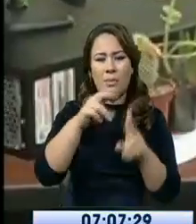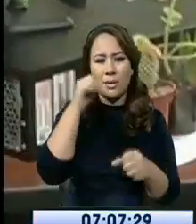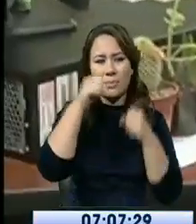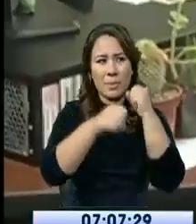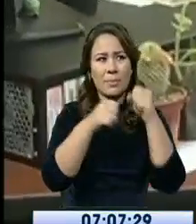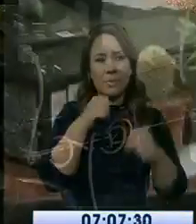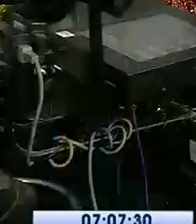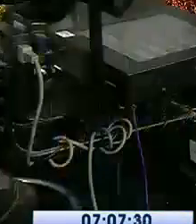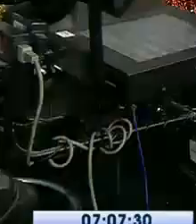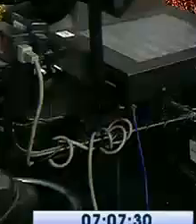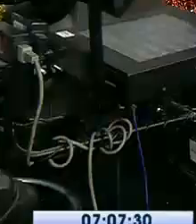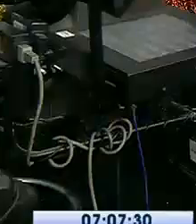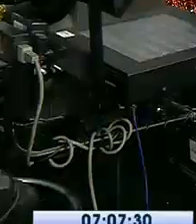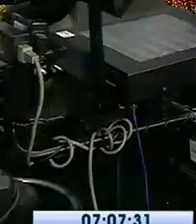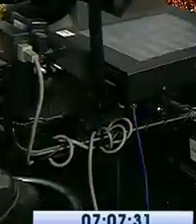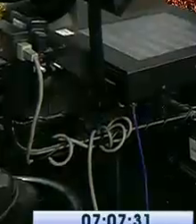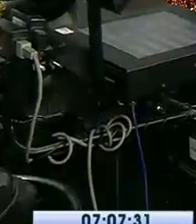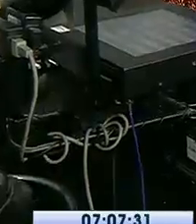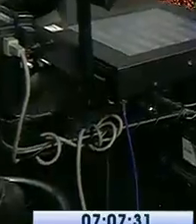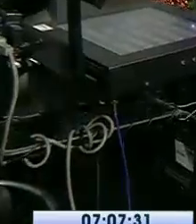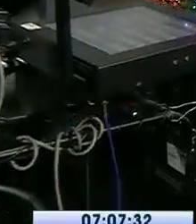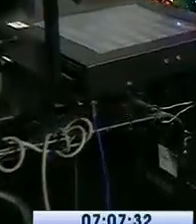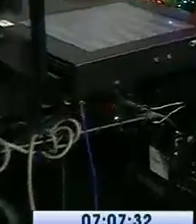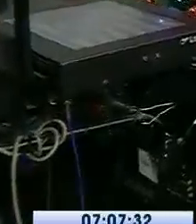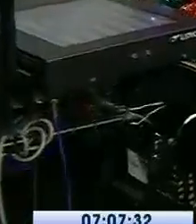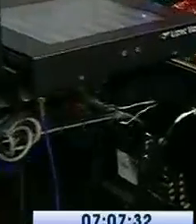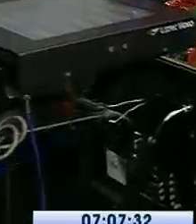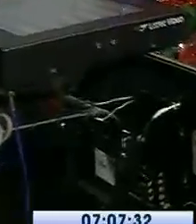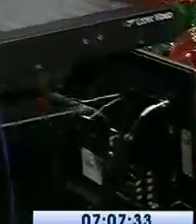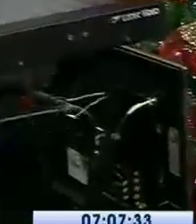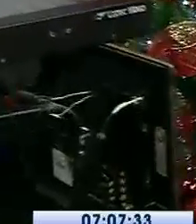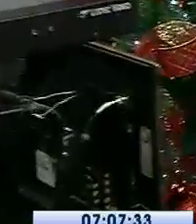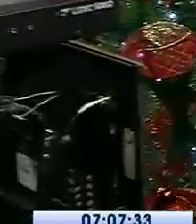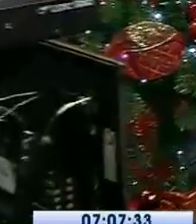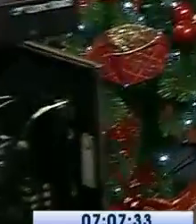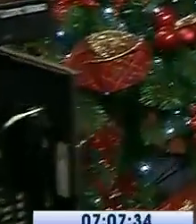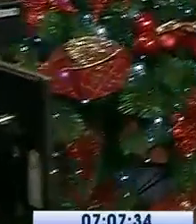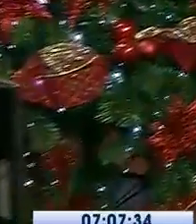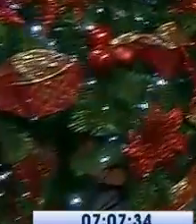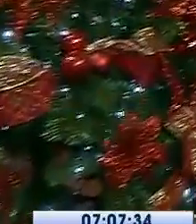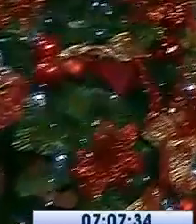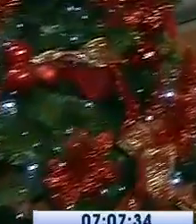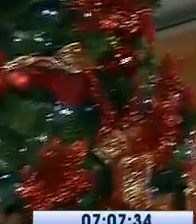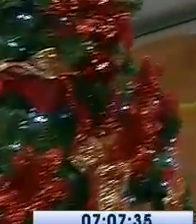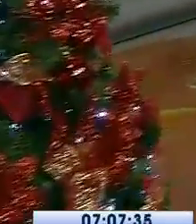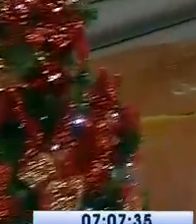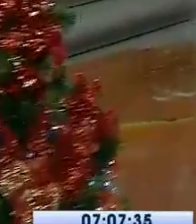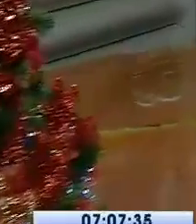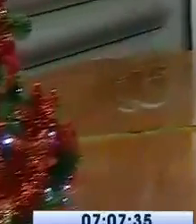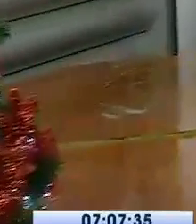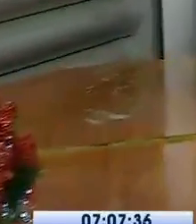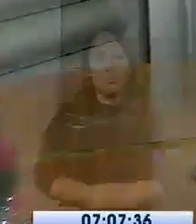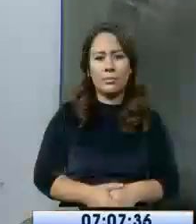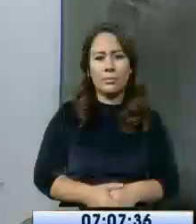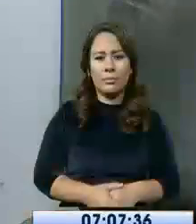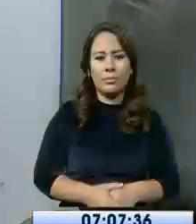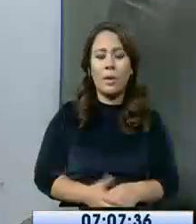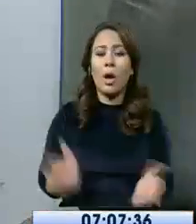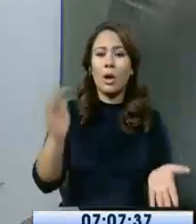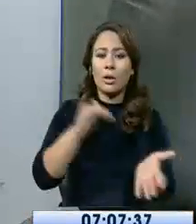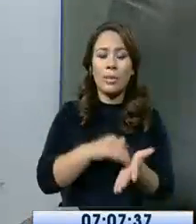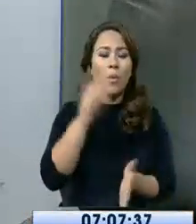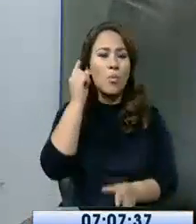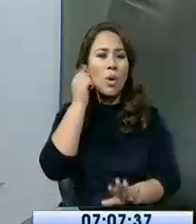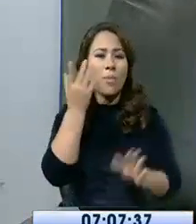Escobar. Y mientras esto ocurre en Guayaquil, un nuevo presunto caso de femicidio enluta a la